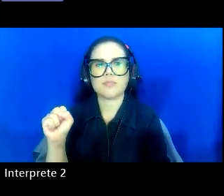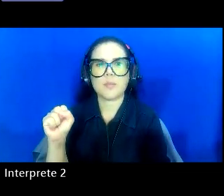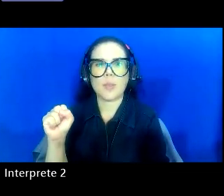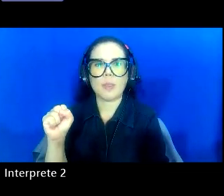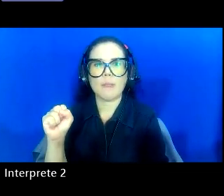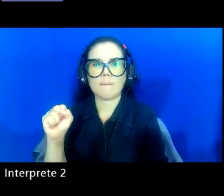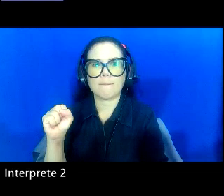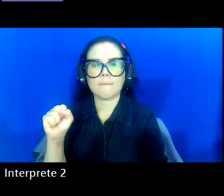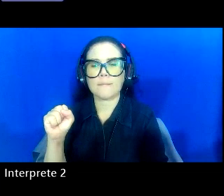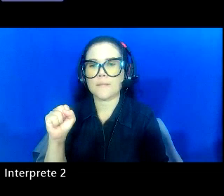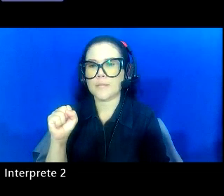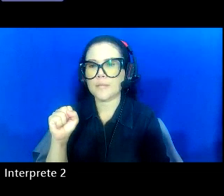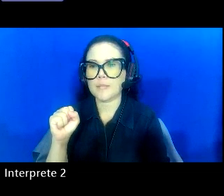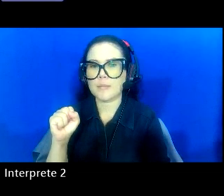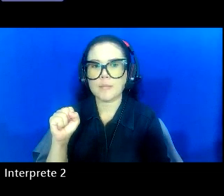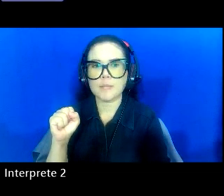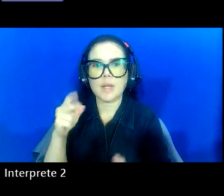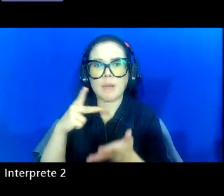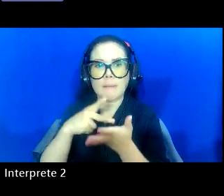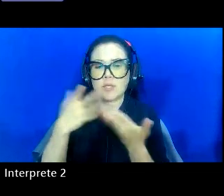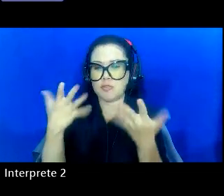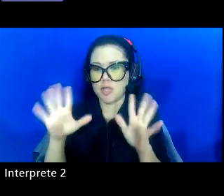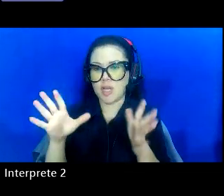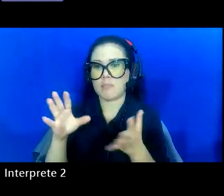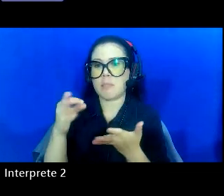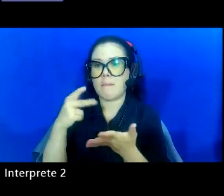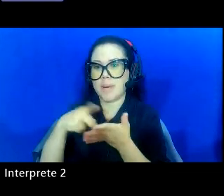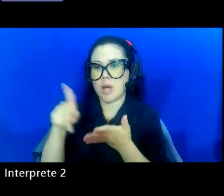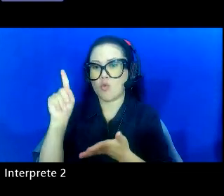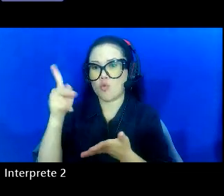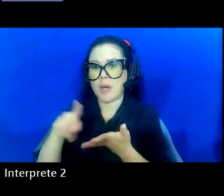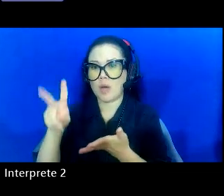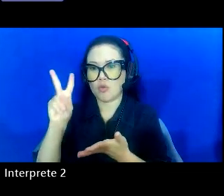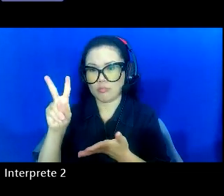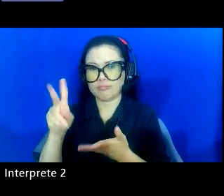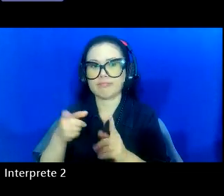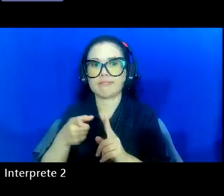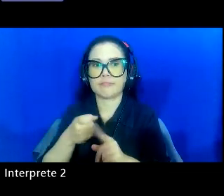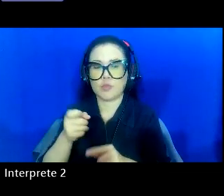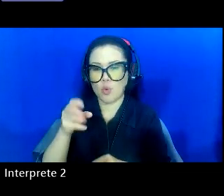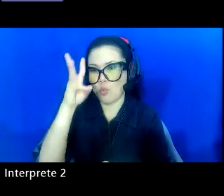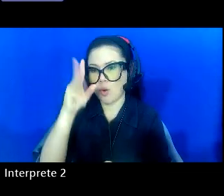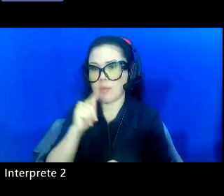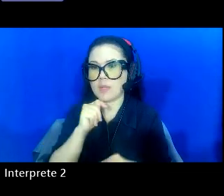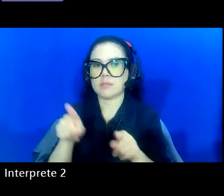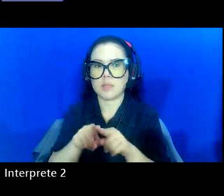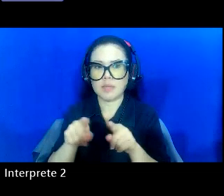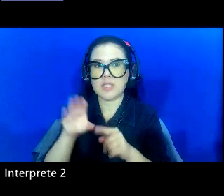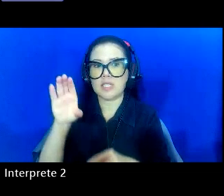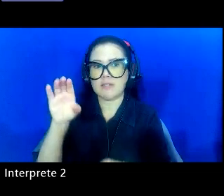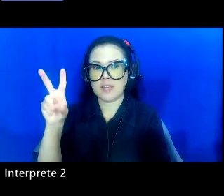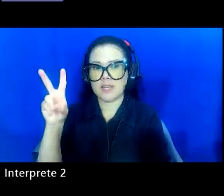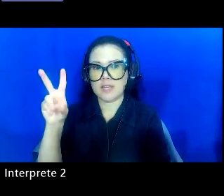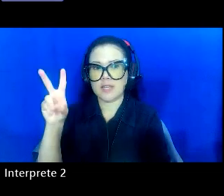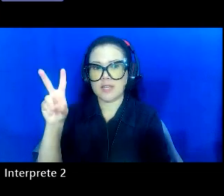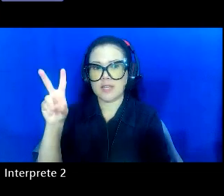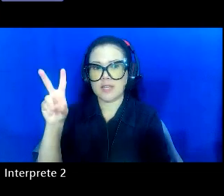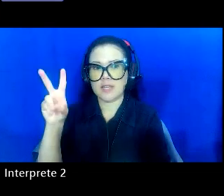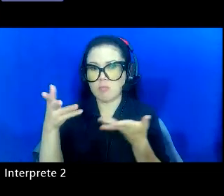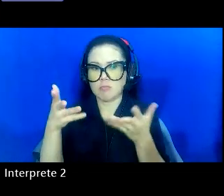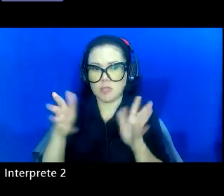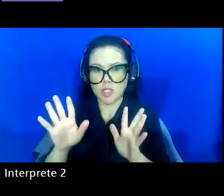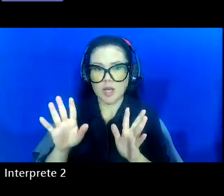Walgreens recibimos pago 2, Walmart igualmente, CVS hemos recibido el primer pago y Teva y